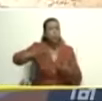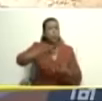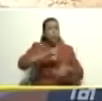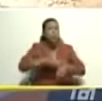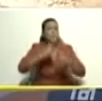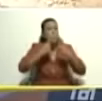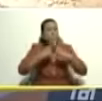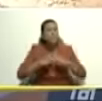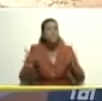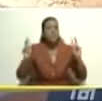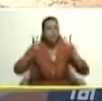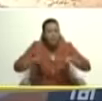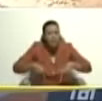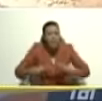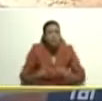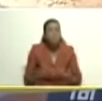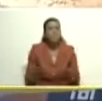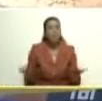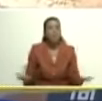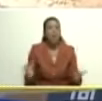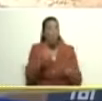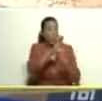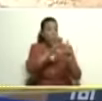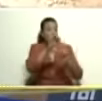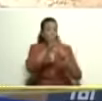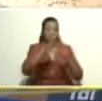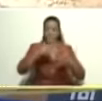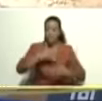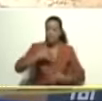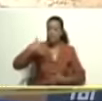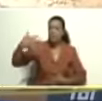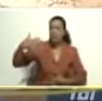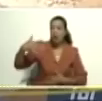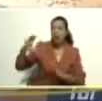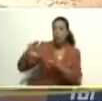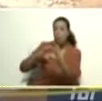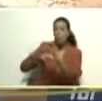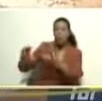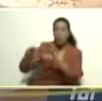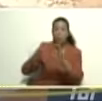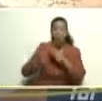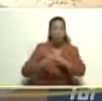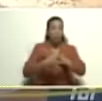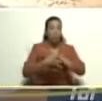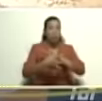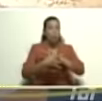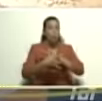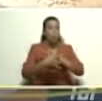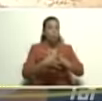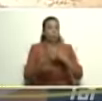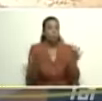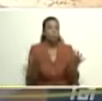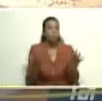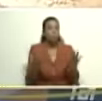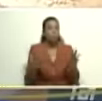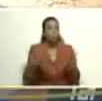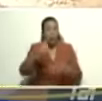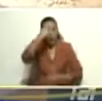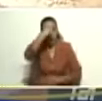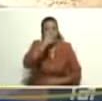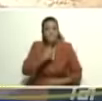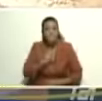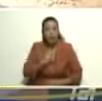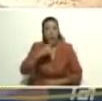época en lo cultural, en lo espiritual, en lo comunicacional, en lo tecnológico, en el carácter